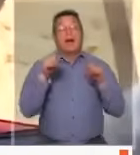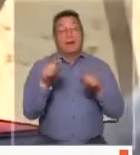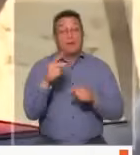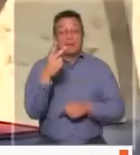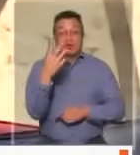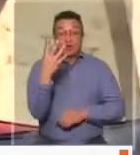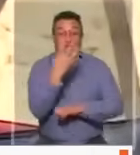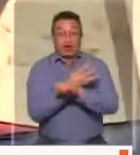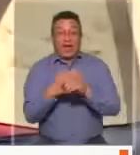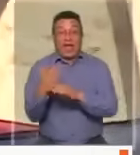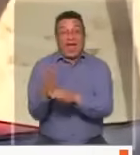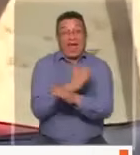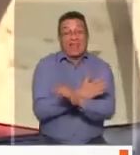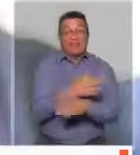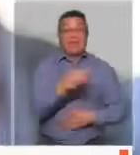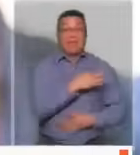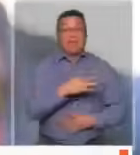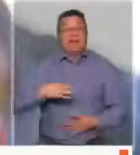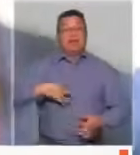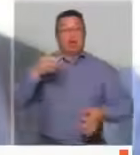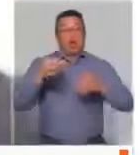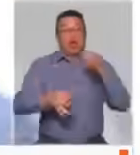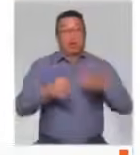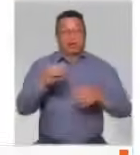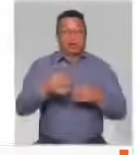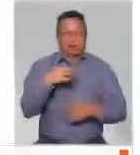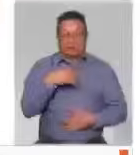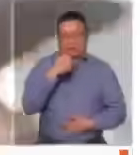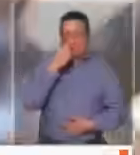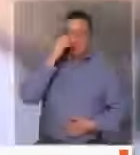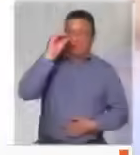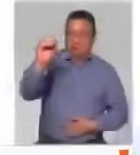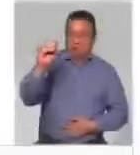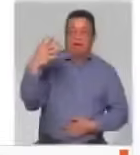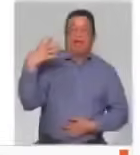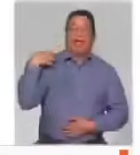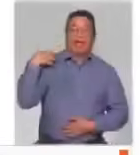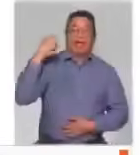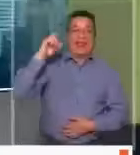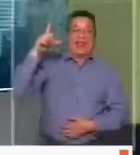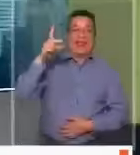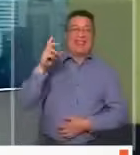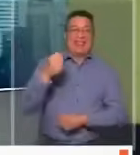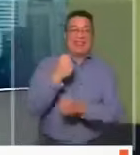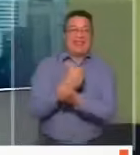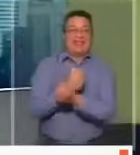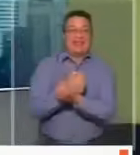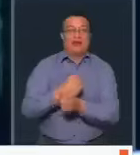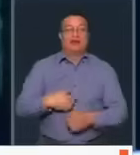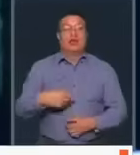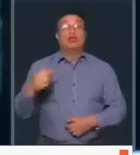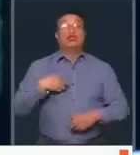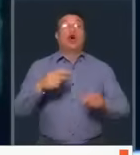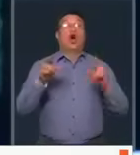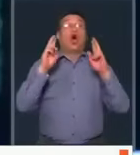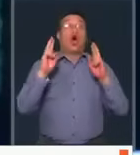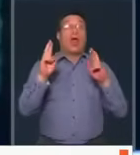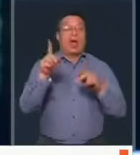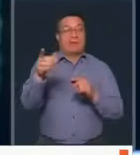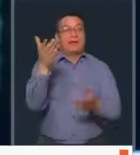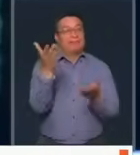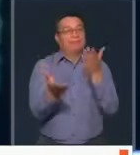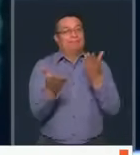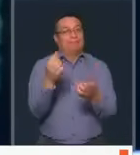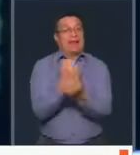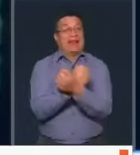este encuentro, el ministro de Justicia le hizo esta invitación al general director de Carabineros. Yo esperaría que el director general evaluara su renuncia.